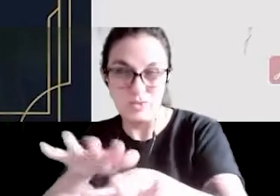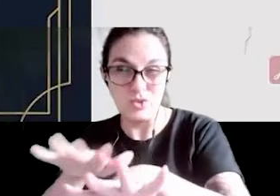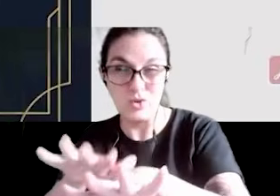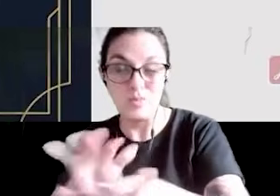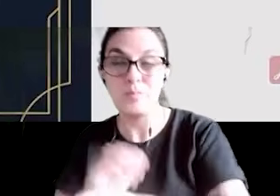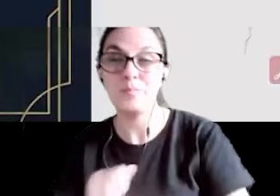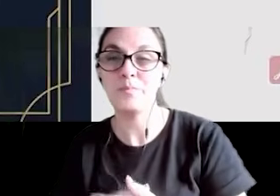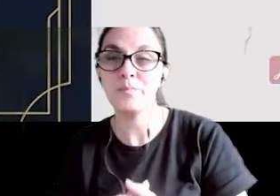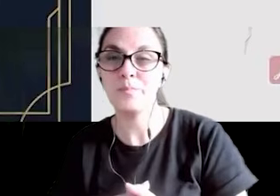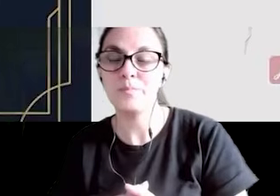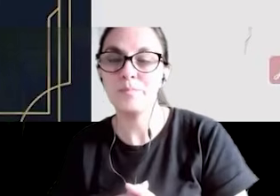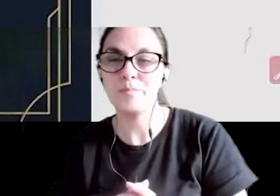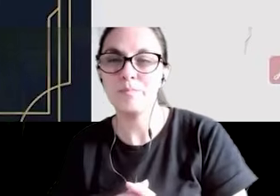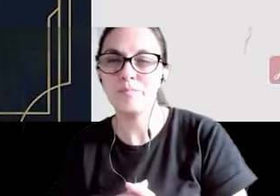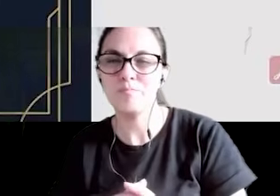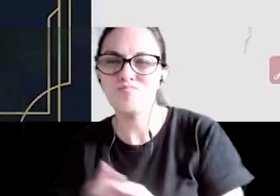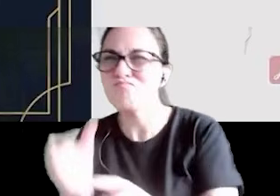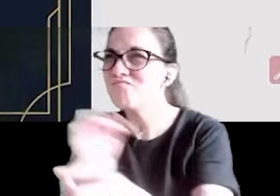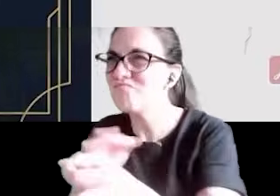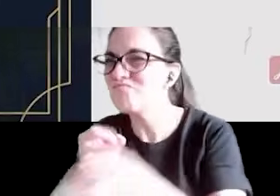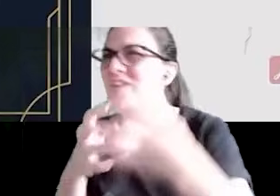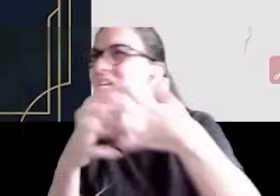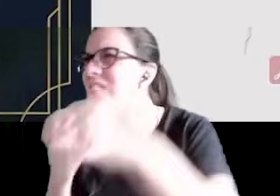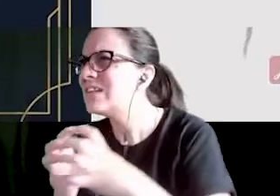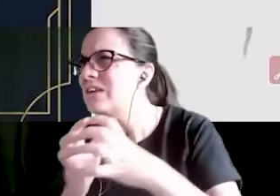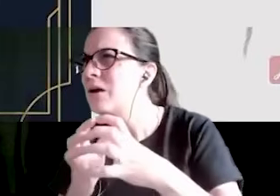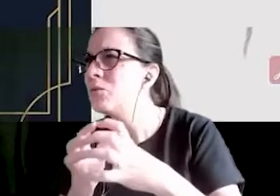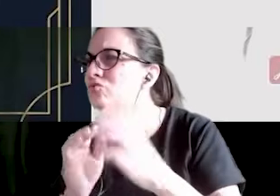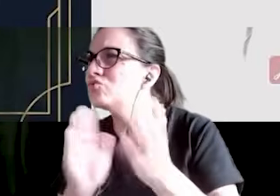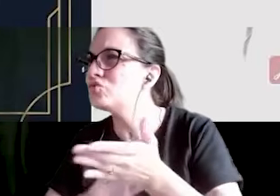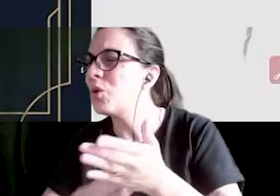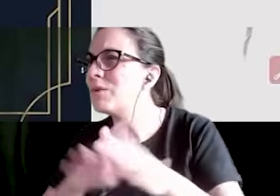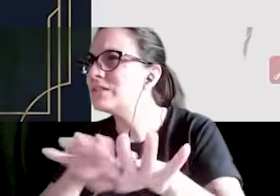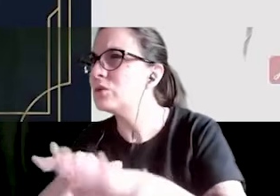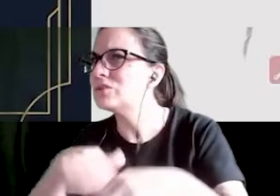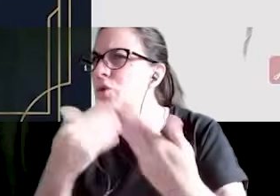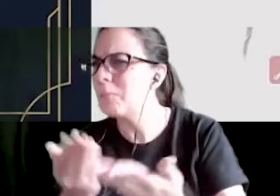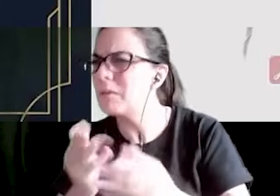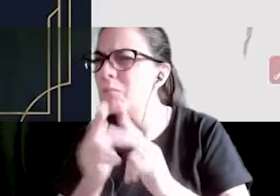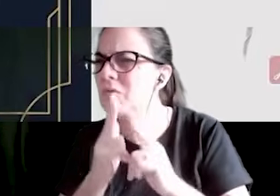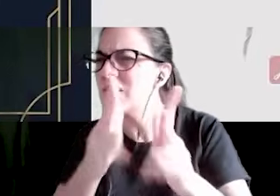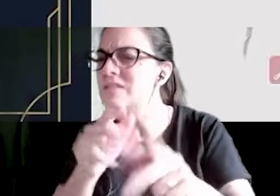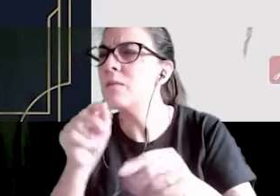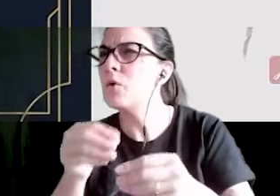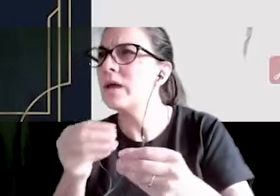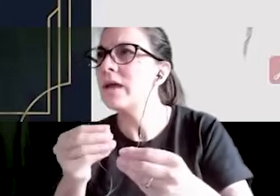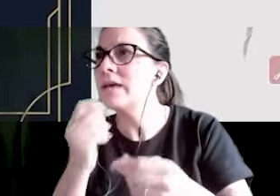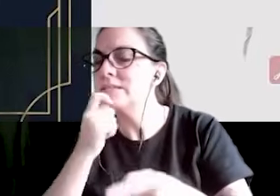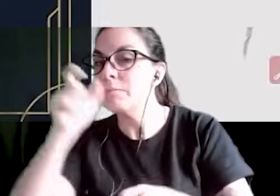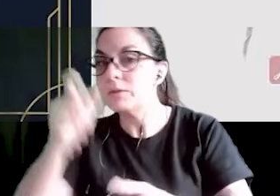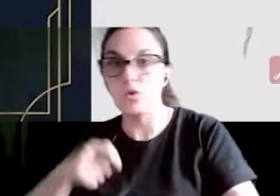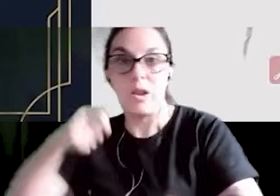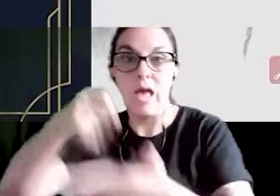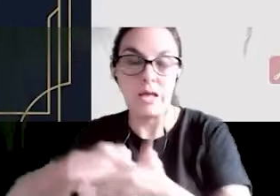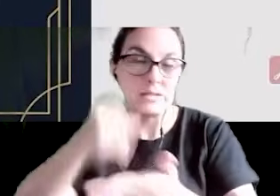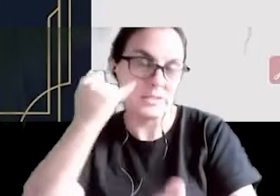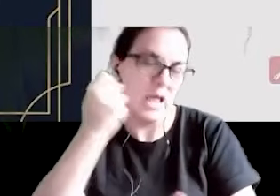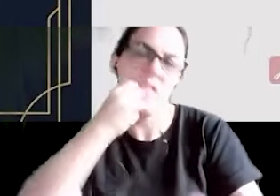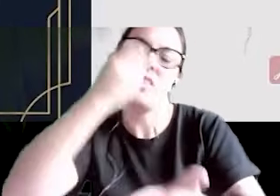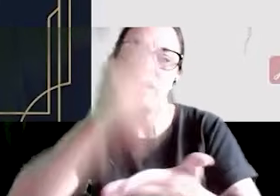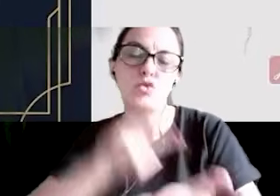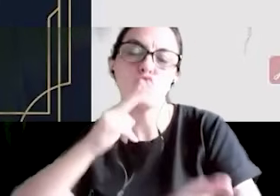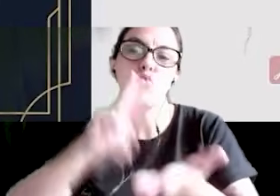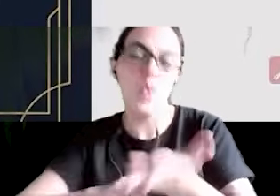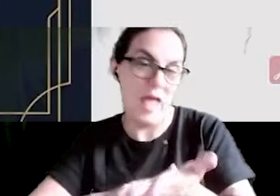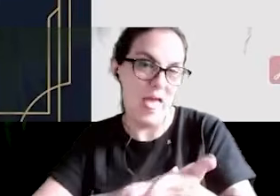esperar al vencimiento. Una vez que el contribuyente presenta y paga, ya se presume el efecto liberatorio de esta declaración jurada y el nuevo periodo